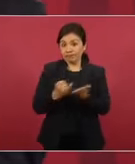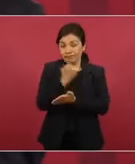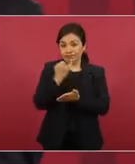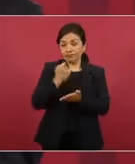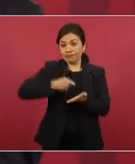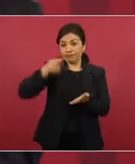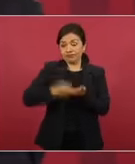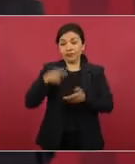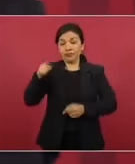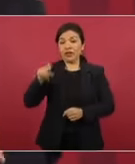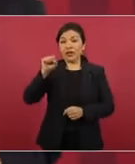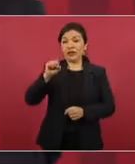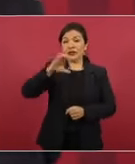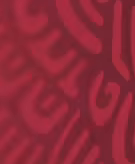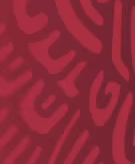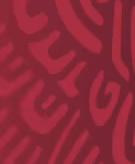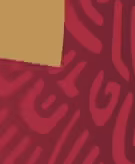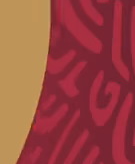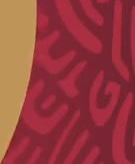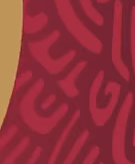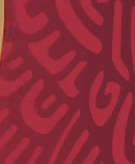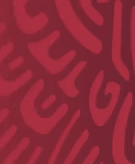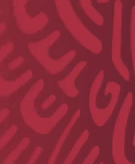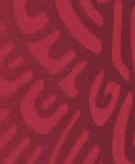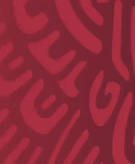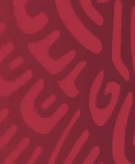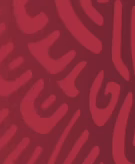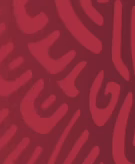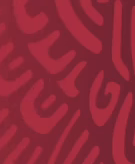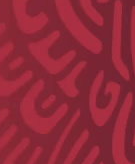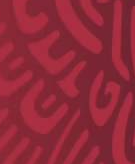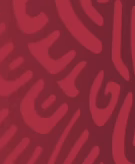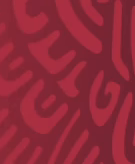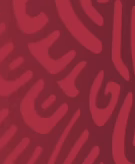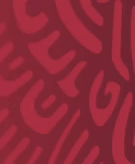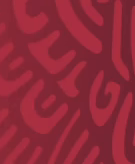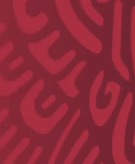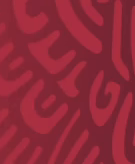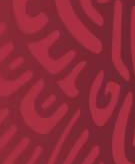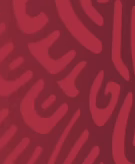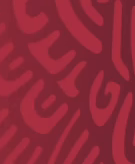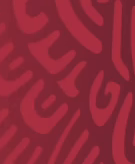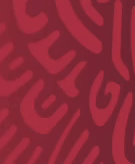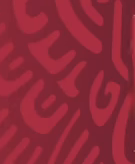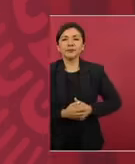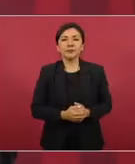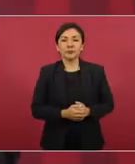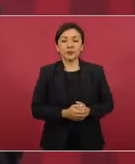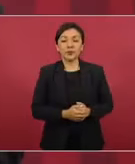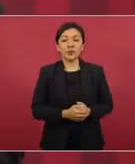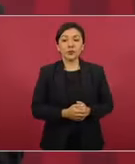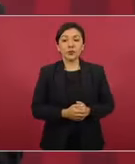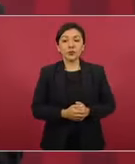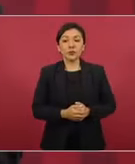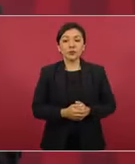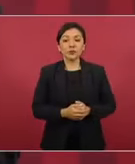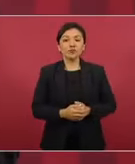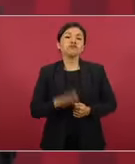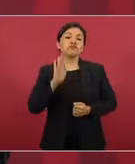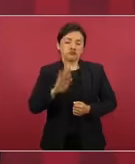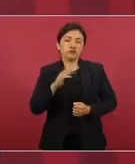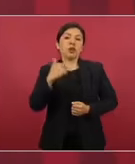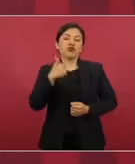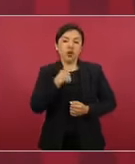Suprema Corte en declarar constitucional la ley eléctrica. Bueno, yo quiero informarle al pueblo